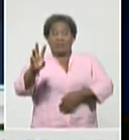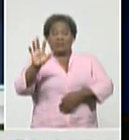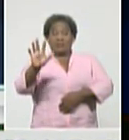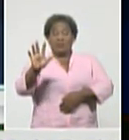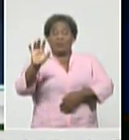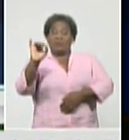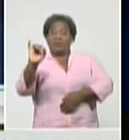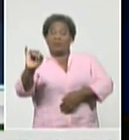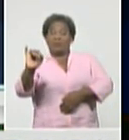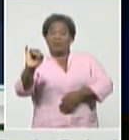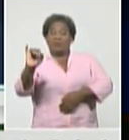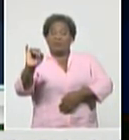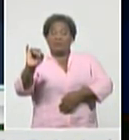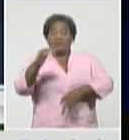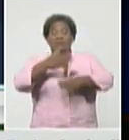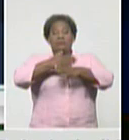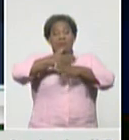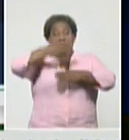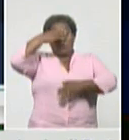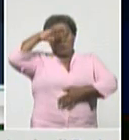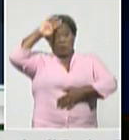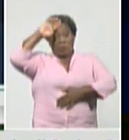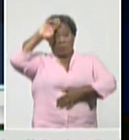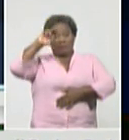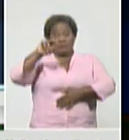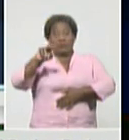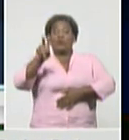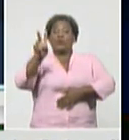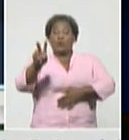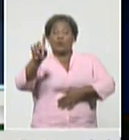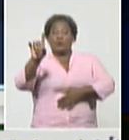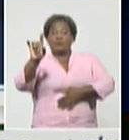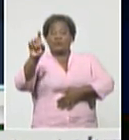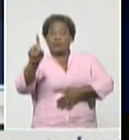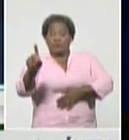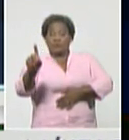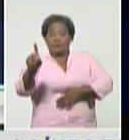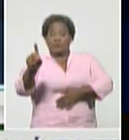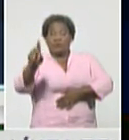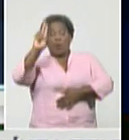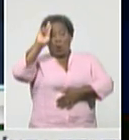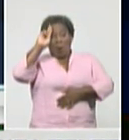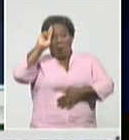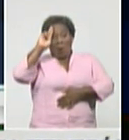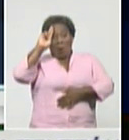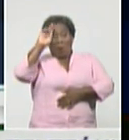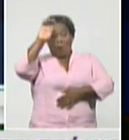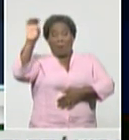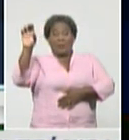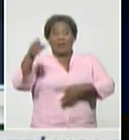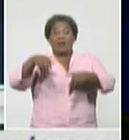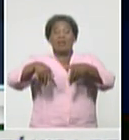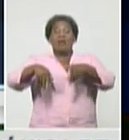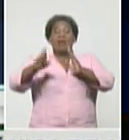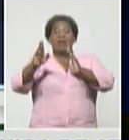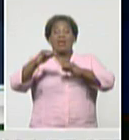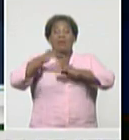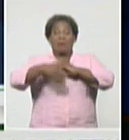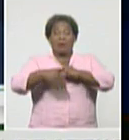356, Santiago de Cuba, 291, Hospital Hermanos Amejeira,